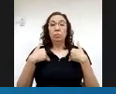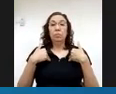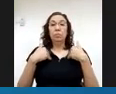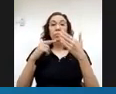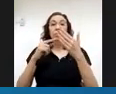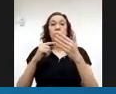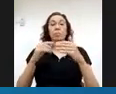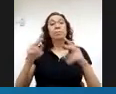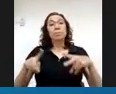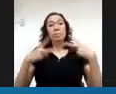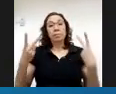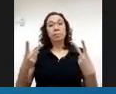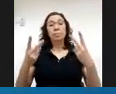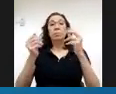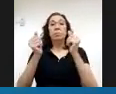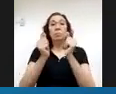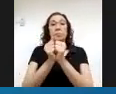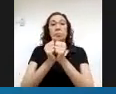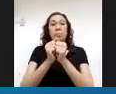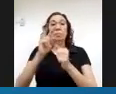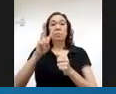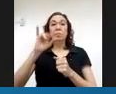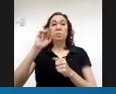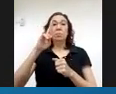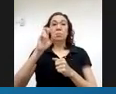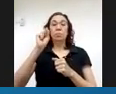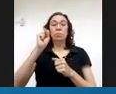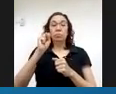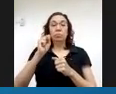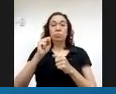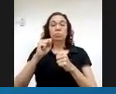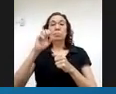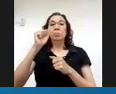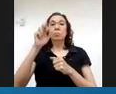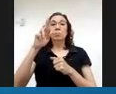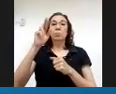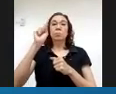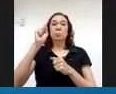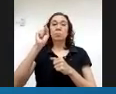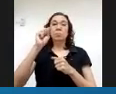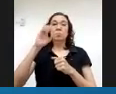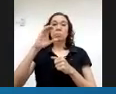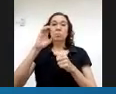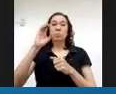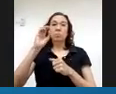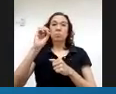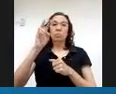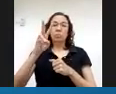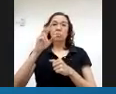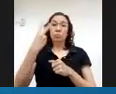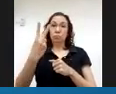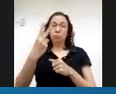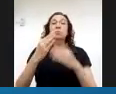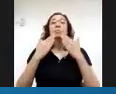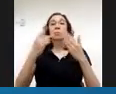estar conviviendo ya con el virus SARS-CoV-2. Gracias por la oportunidad